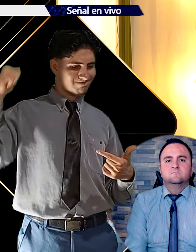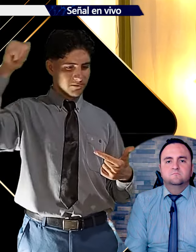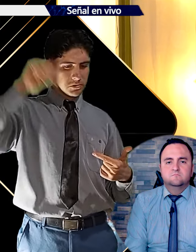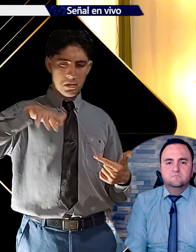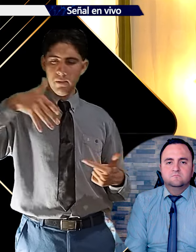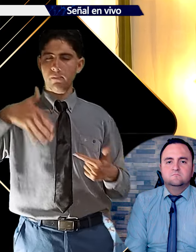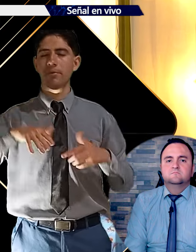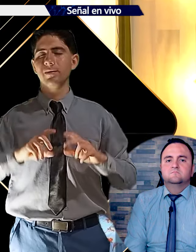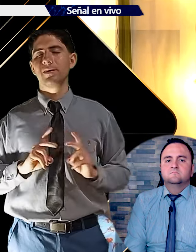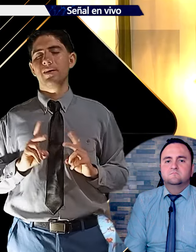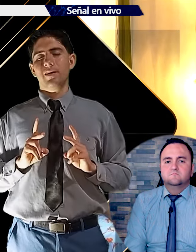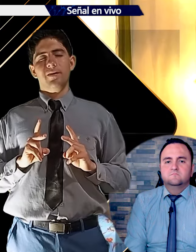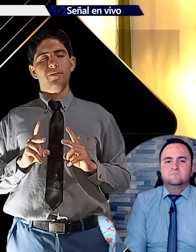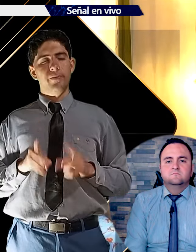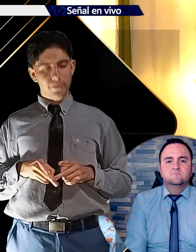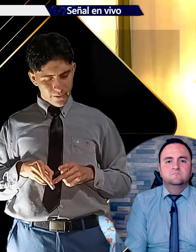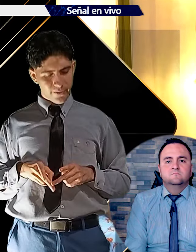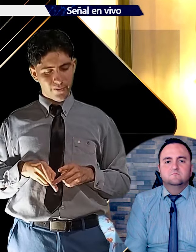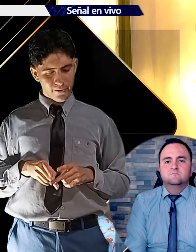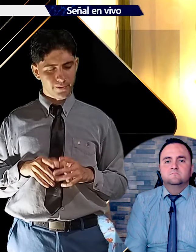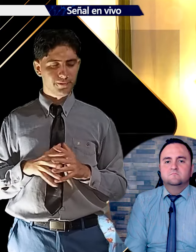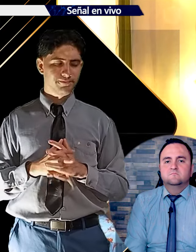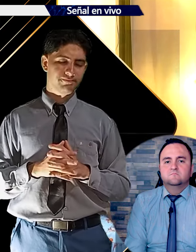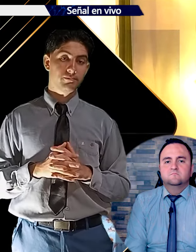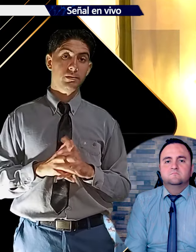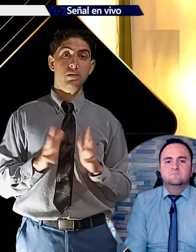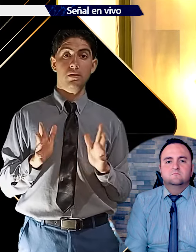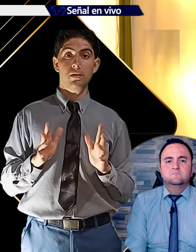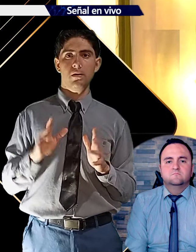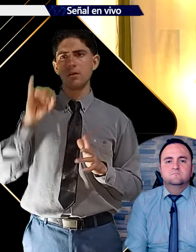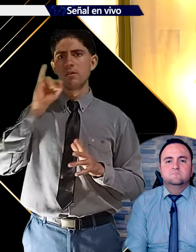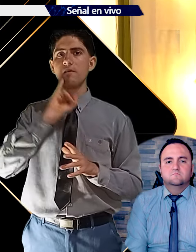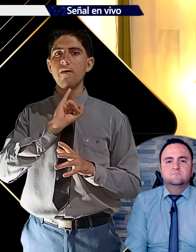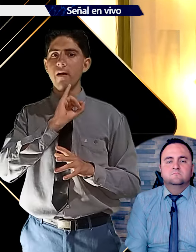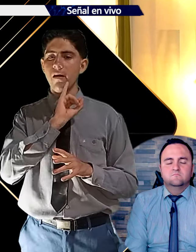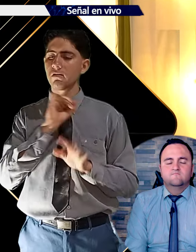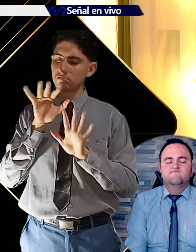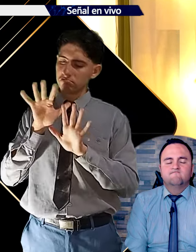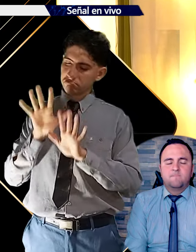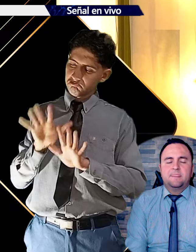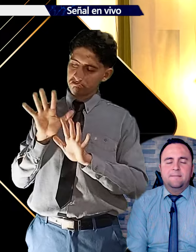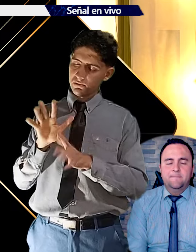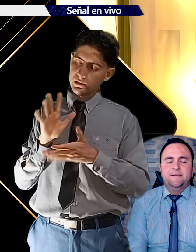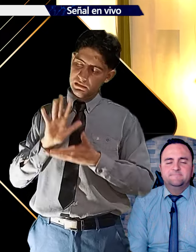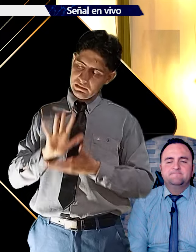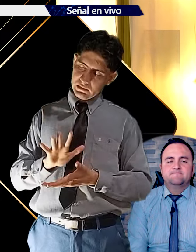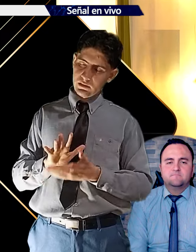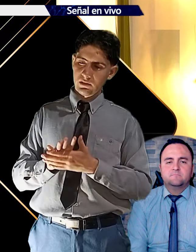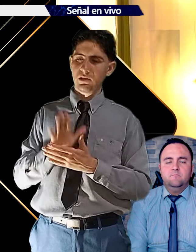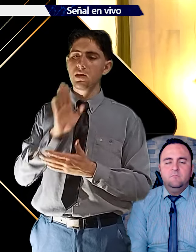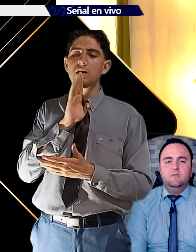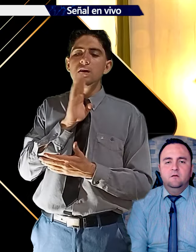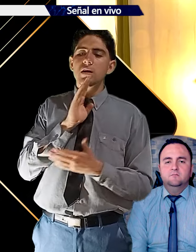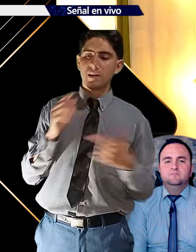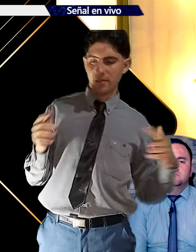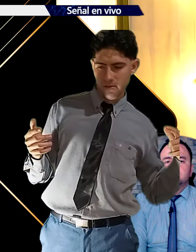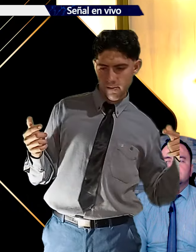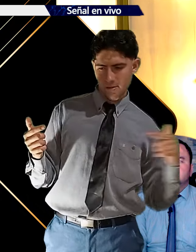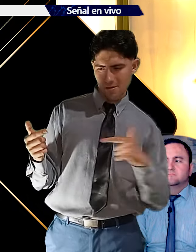eres tú, Israel, le dijo Dios. Bendito sea el Señor. Nadie se atreverá